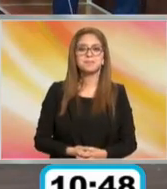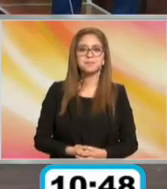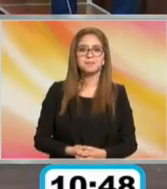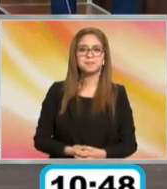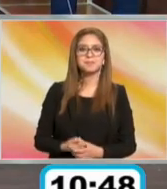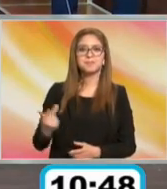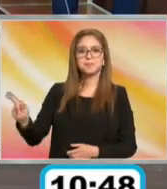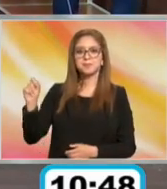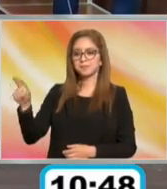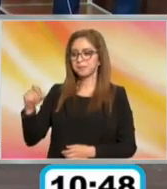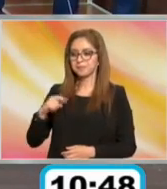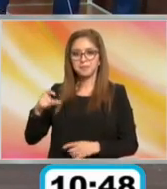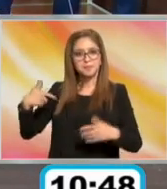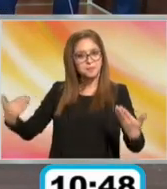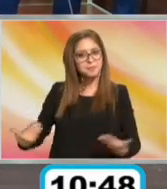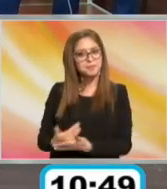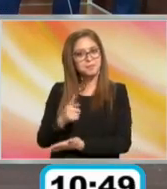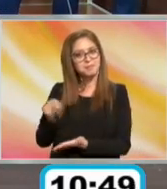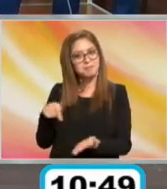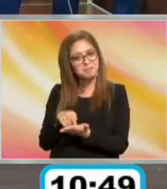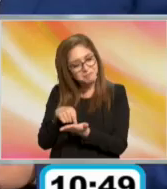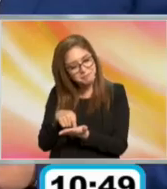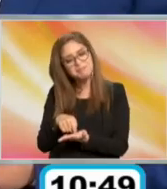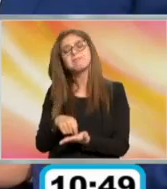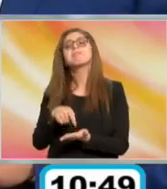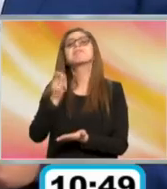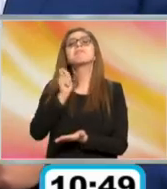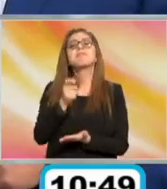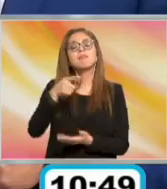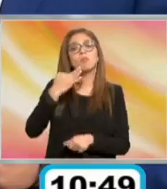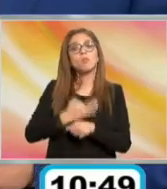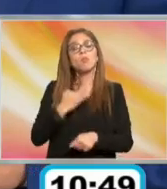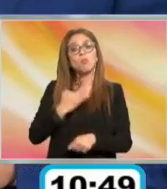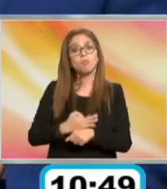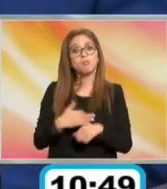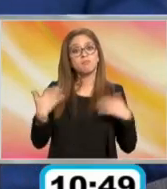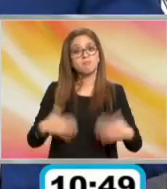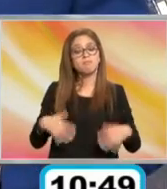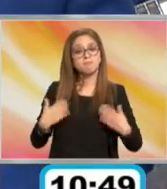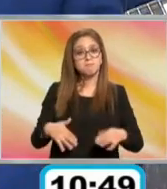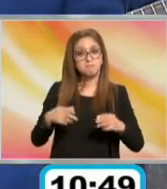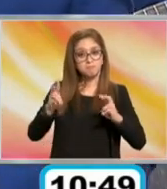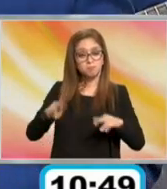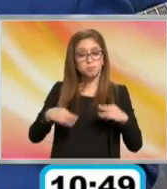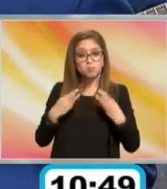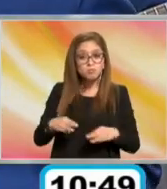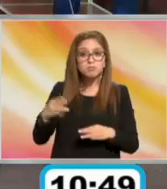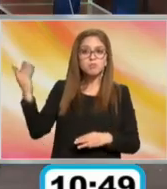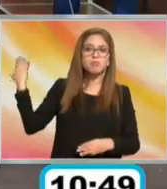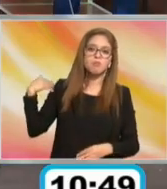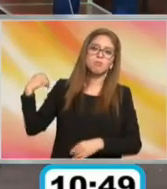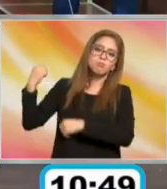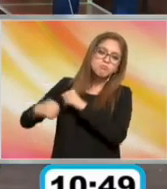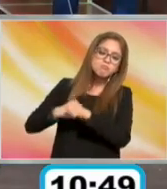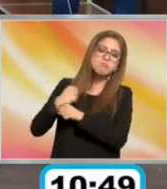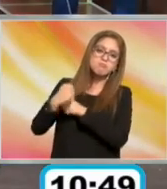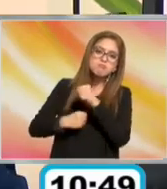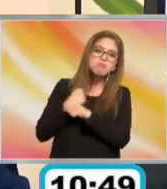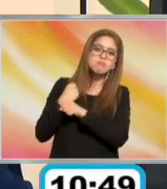sí. bienvenidos, gracias por estar con nosotros aquí y traernos su música que, bueno, como lo digo, esta música marca generaciones. Así es,